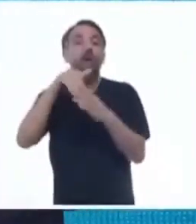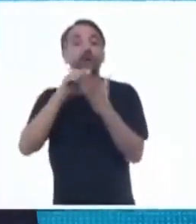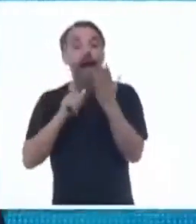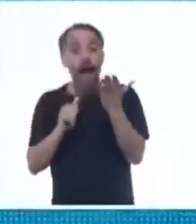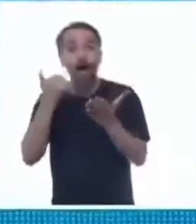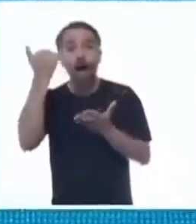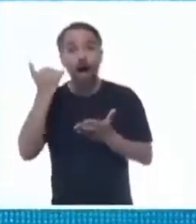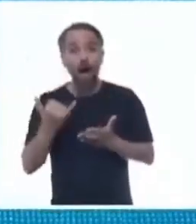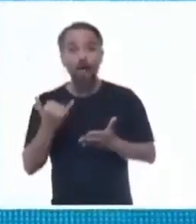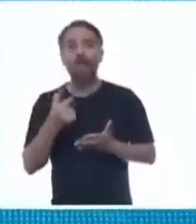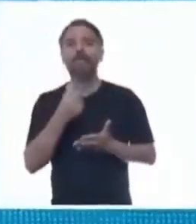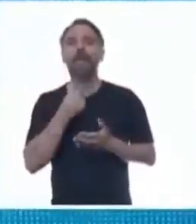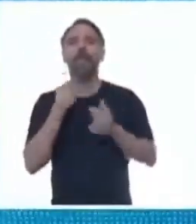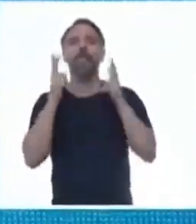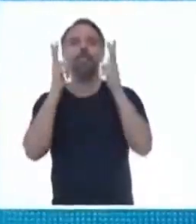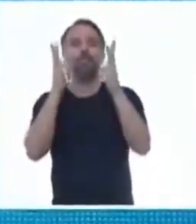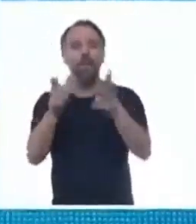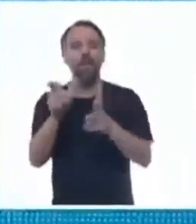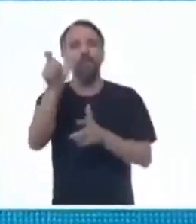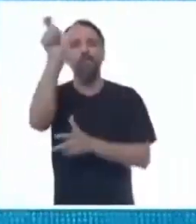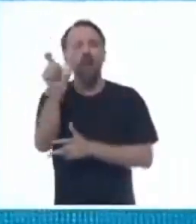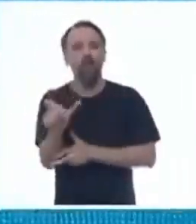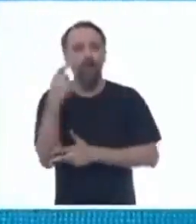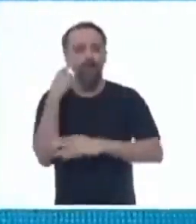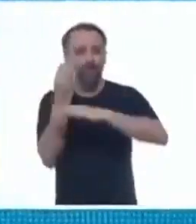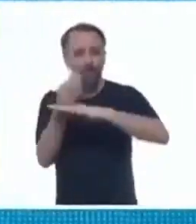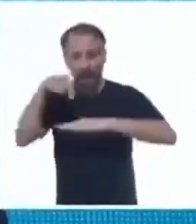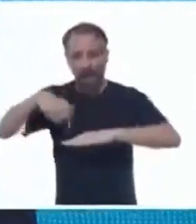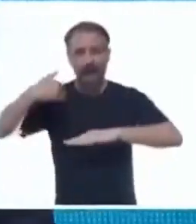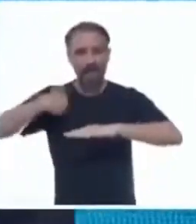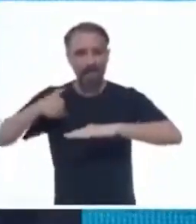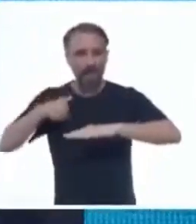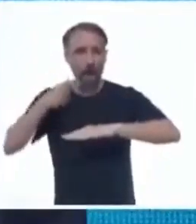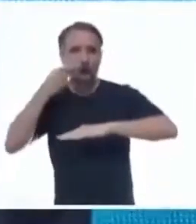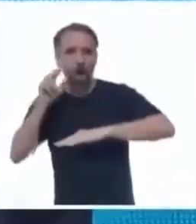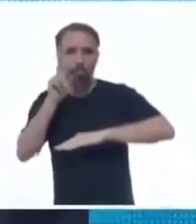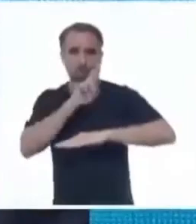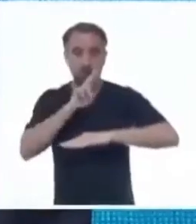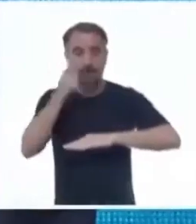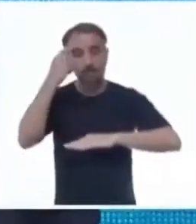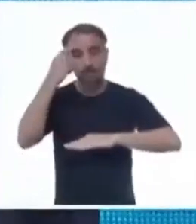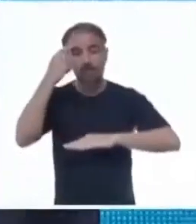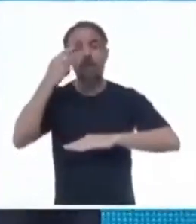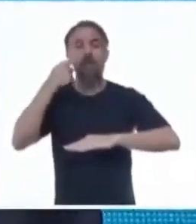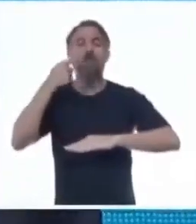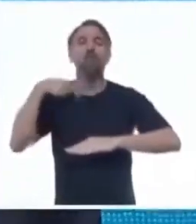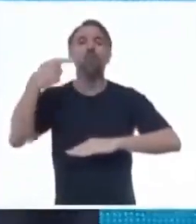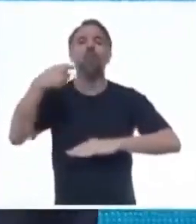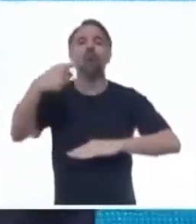Quiero hablarle a los argentinos y argentinas que a lo mejor con desesperanza o con